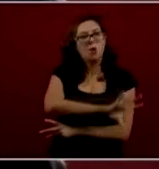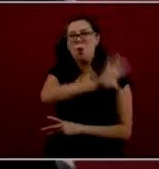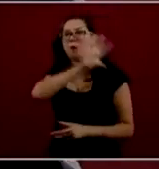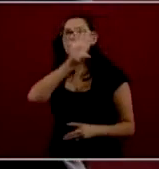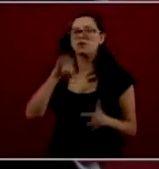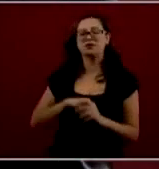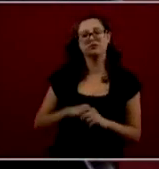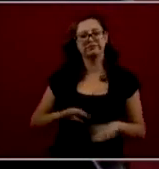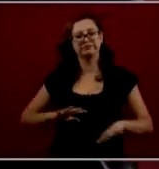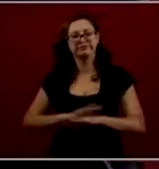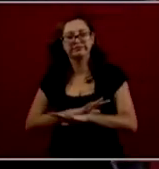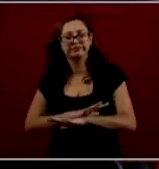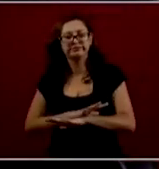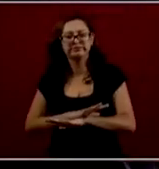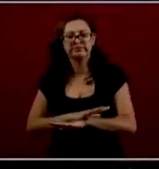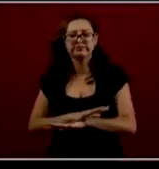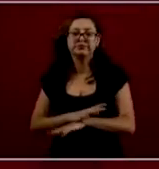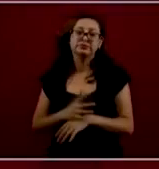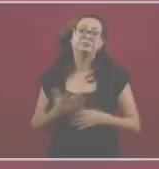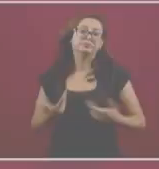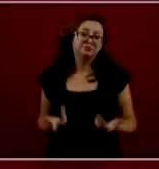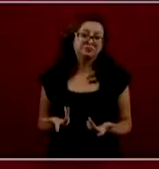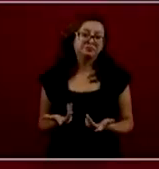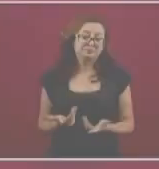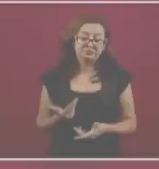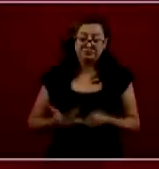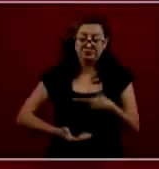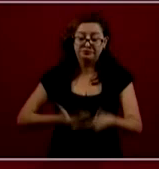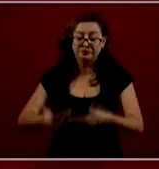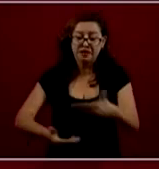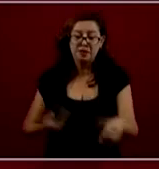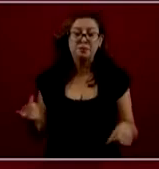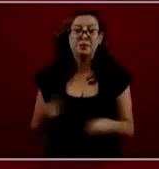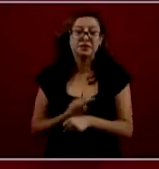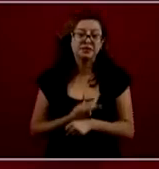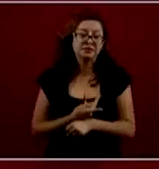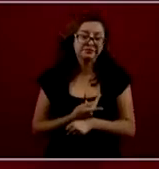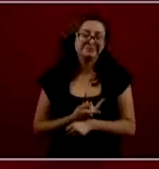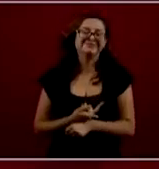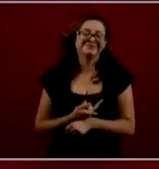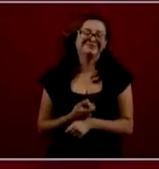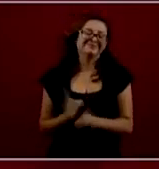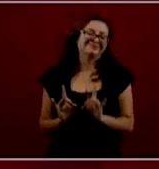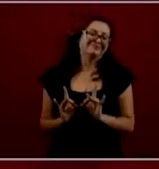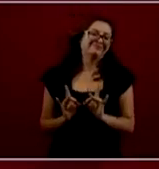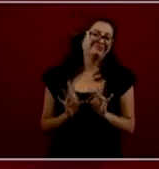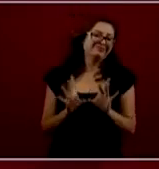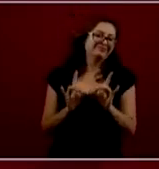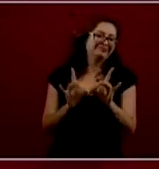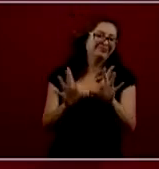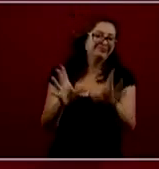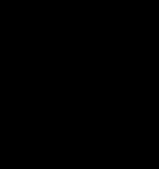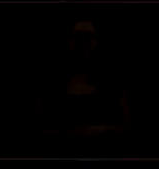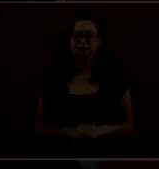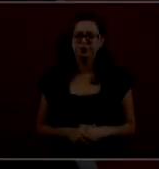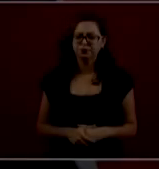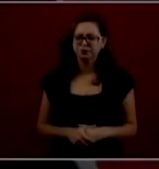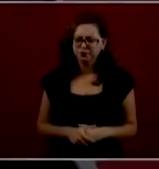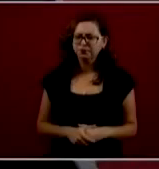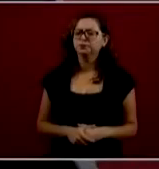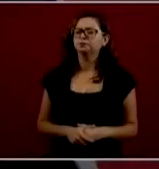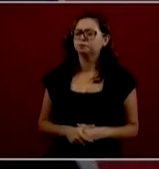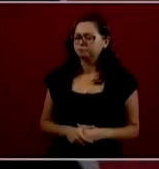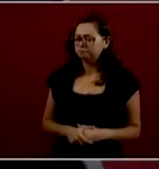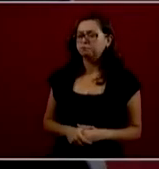esto lleva pues a que callada puntos de vistas dijeran cias tuve